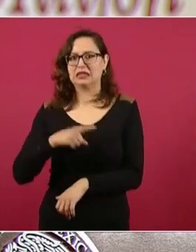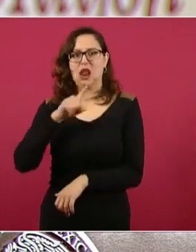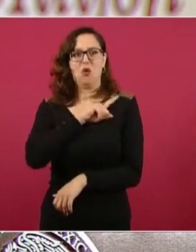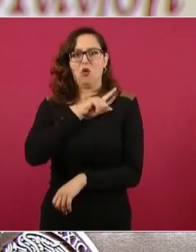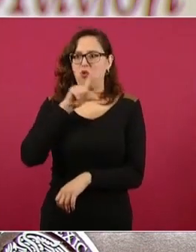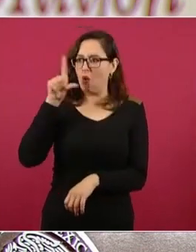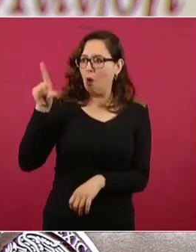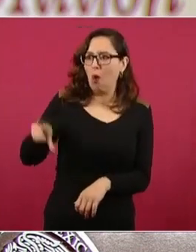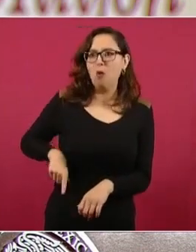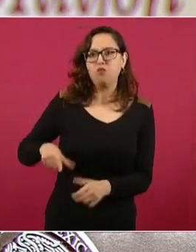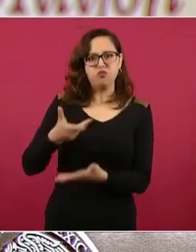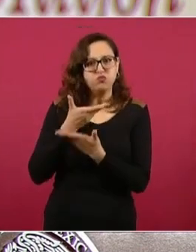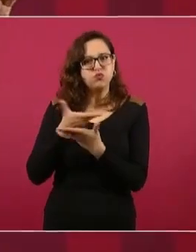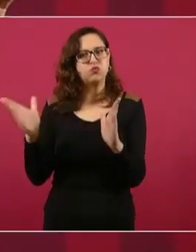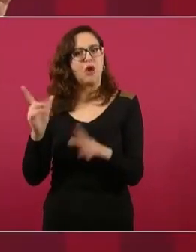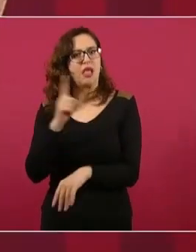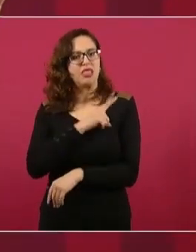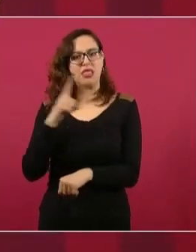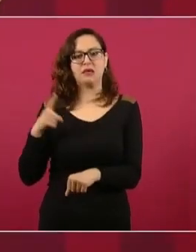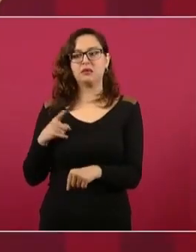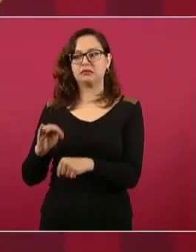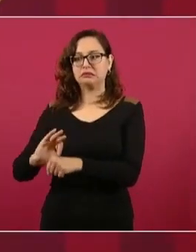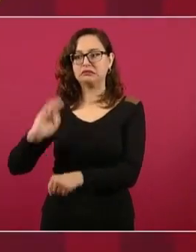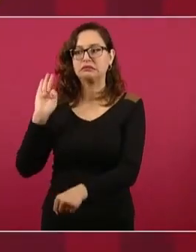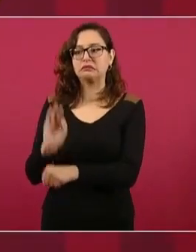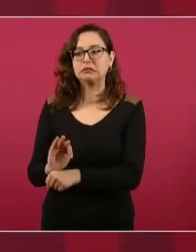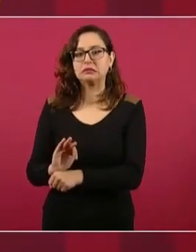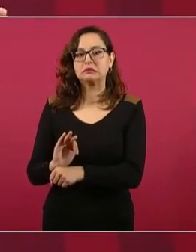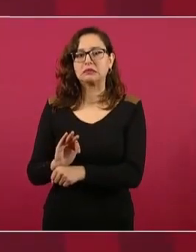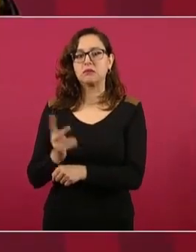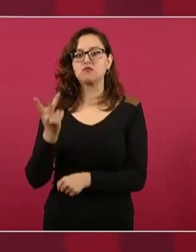pública. Después dijeron, ya no discutamos,